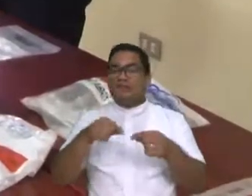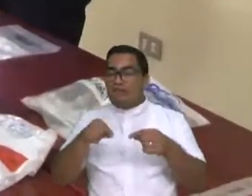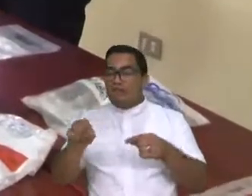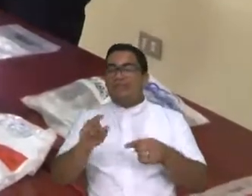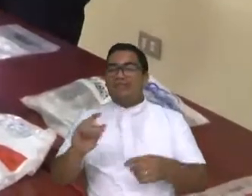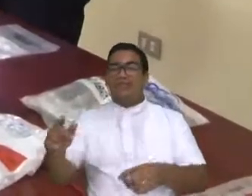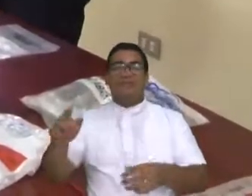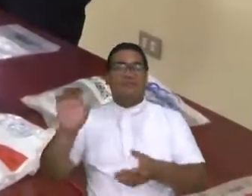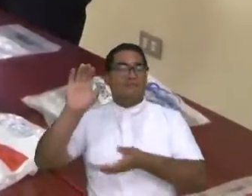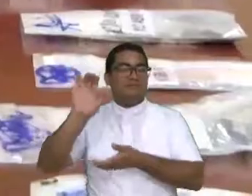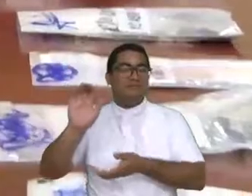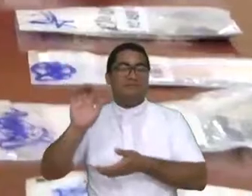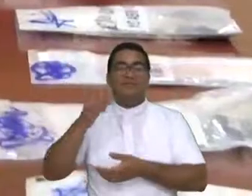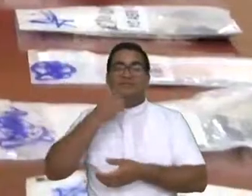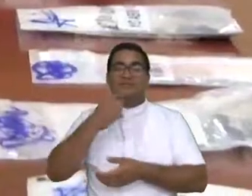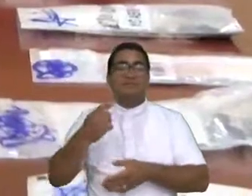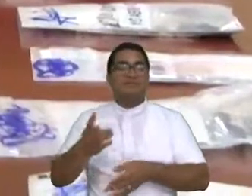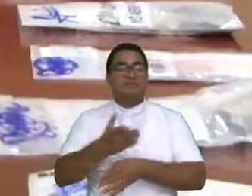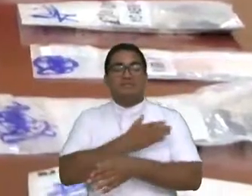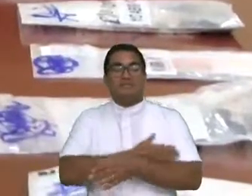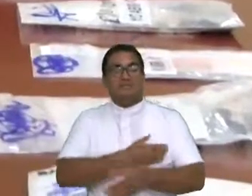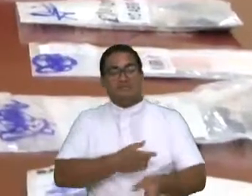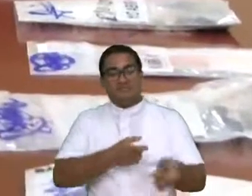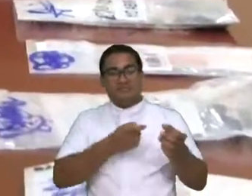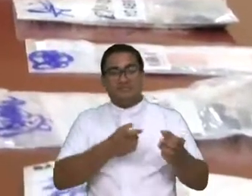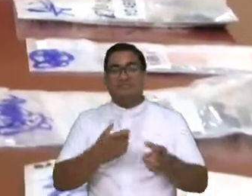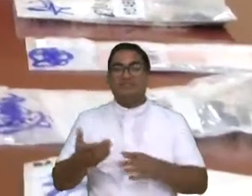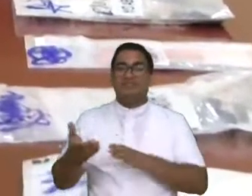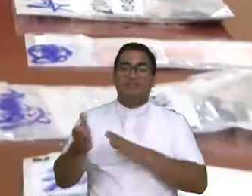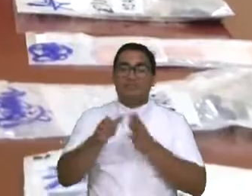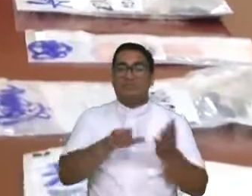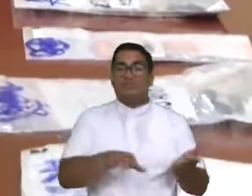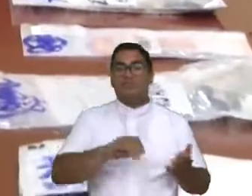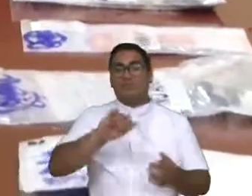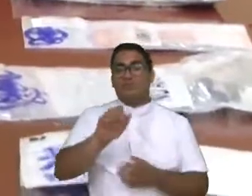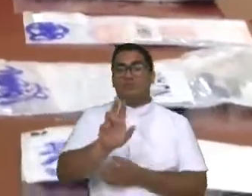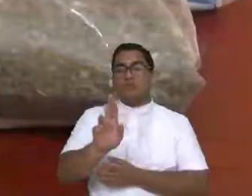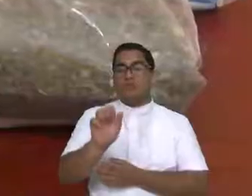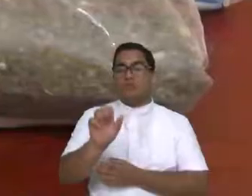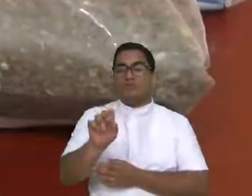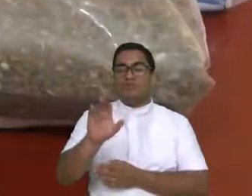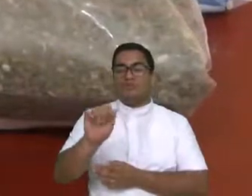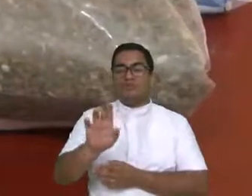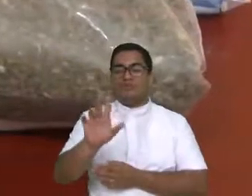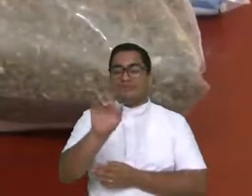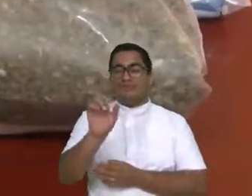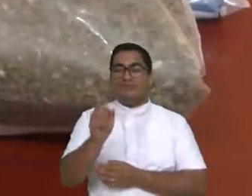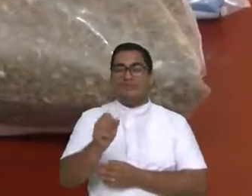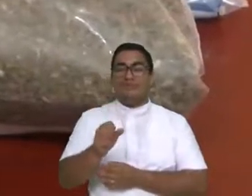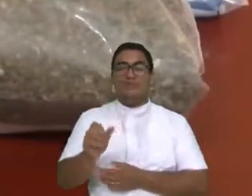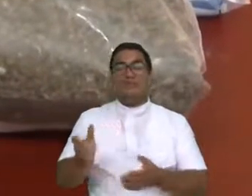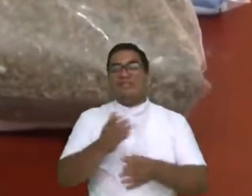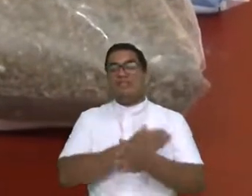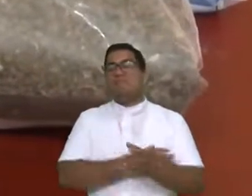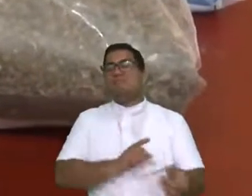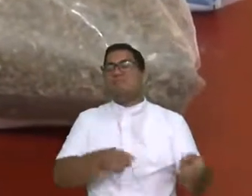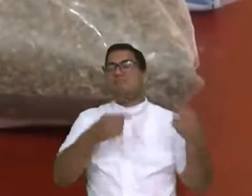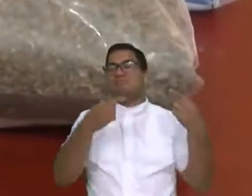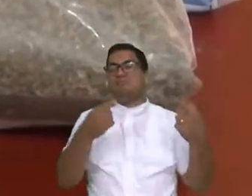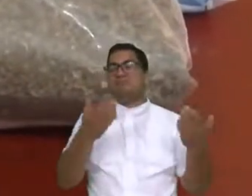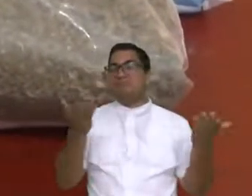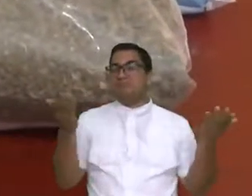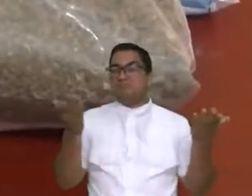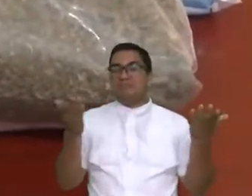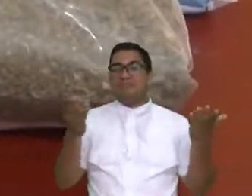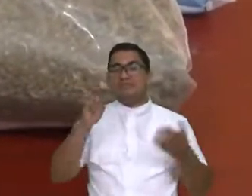homicidio cometido en perjuicio de Juan Carlos Quesada Amador, que en paz descanse, por rencillas. Hecho ocurrido